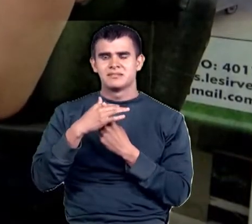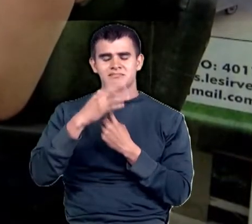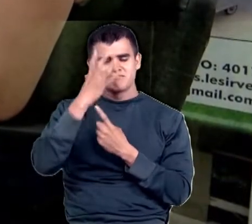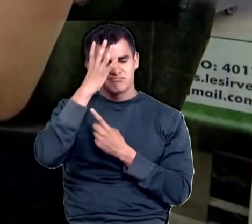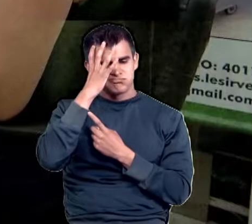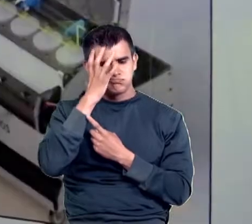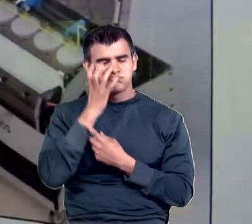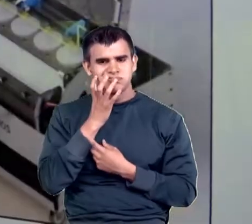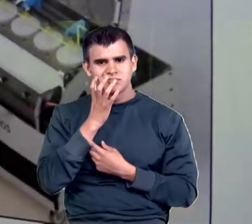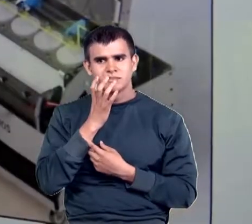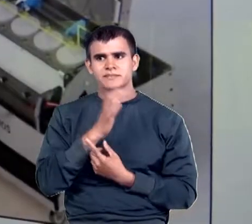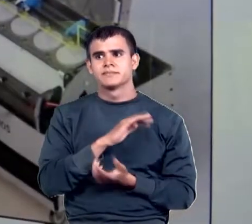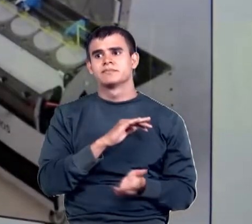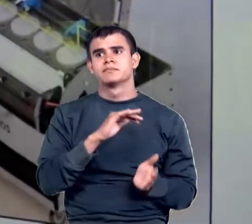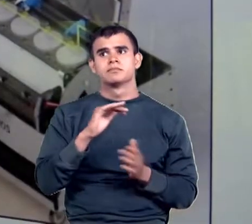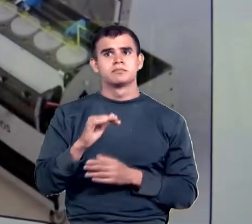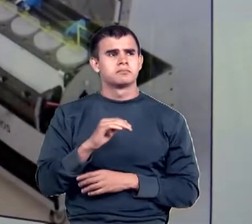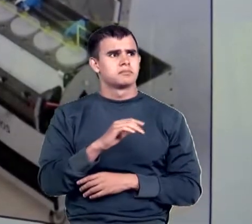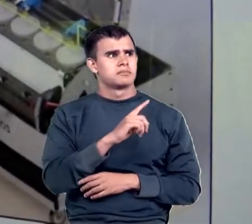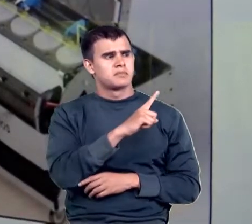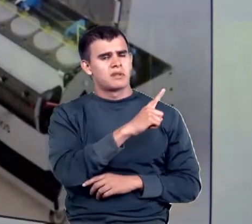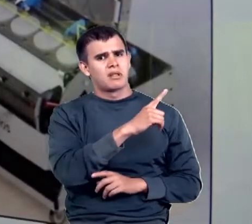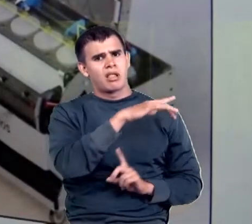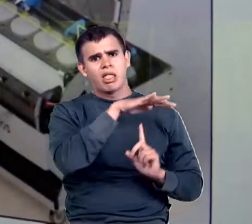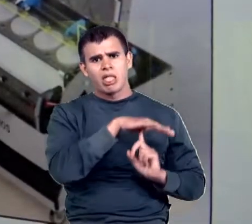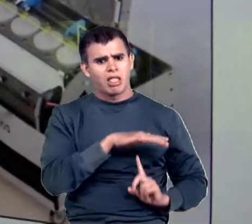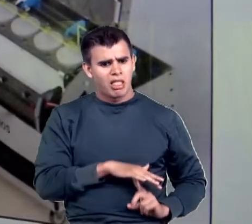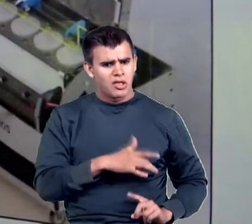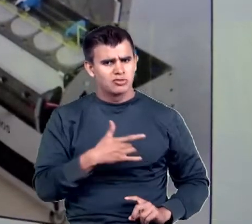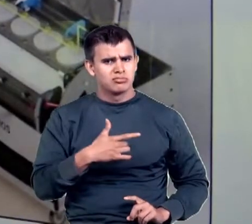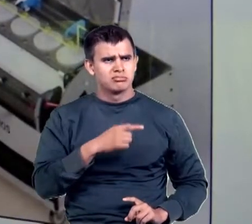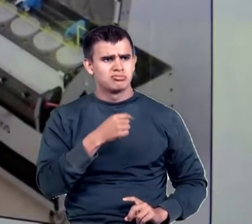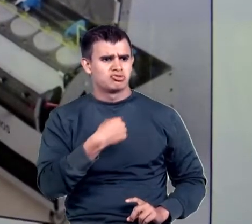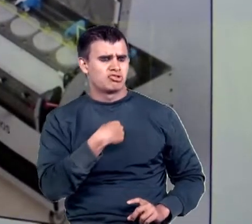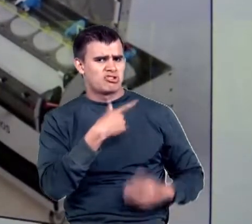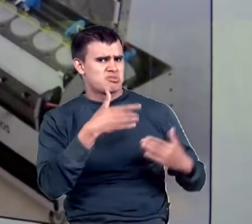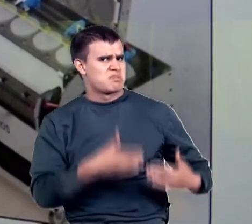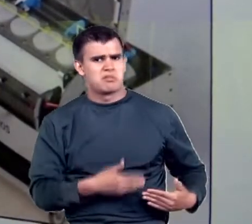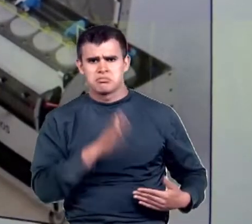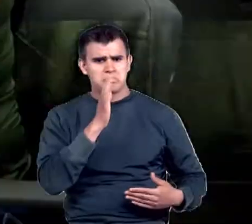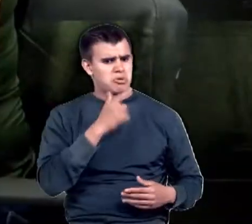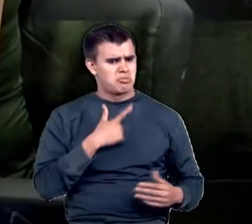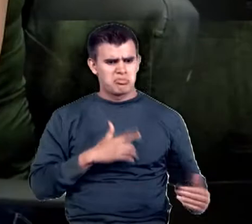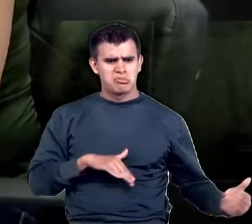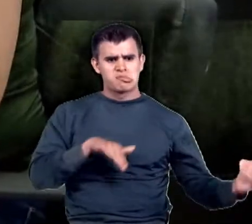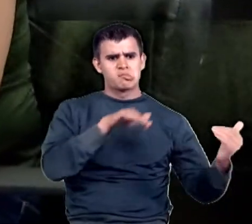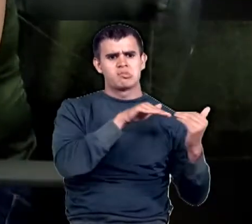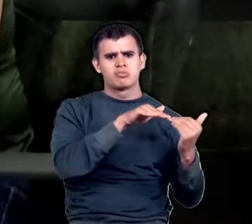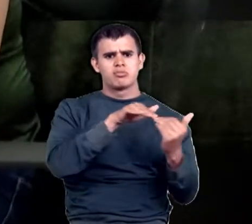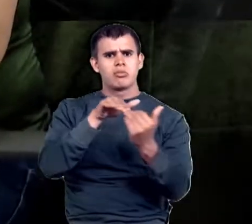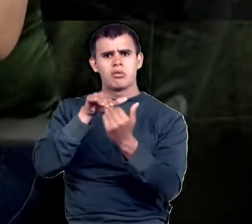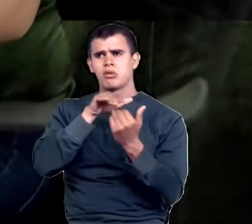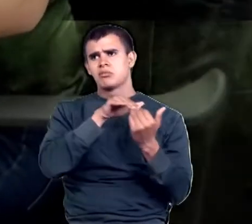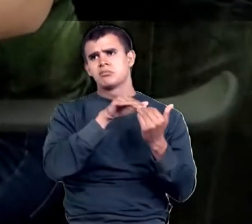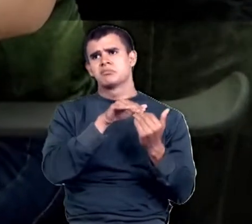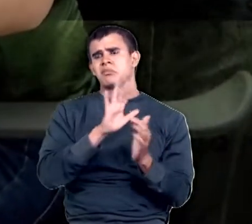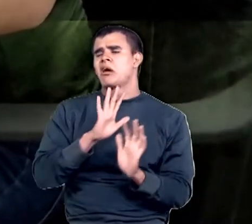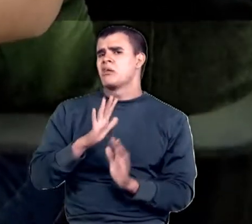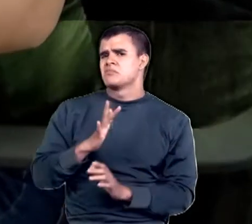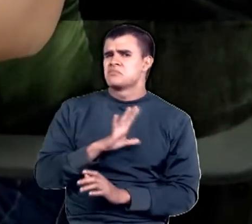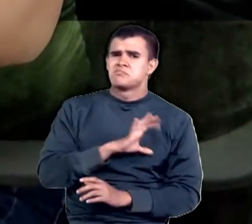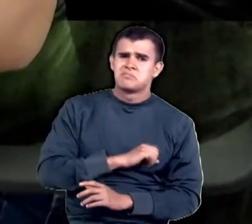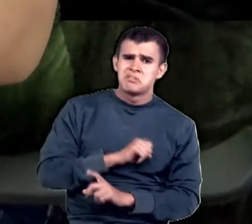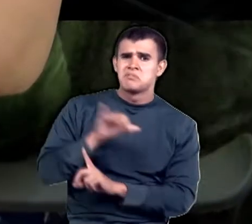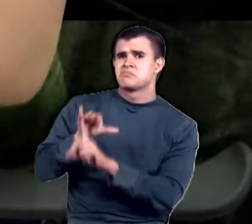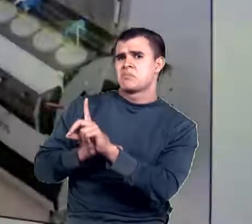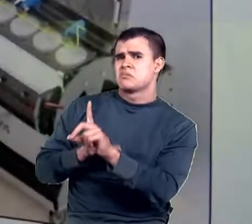y mano. Nunca me han visto como una persona con discapacidad, siempre he sido igual a mis otros compañeros de trabajo. Nunca me han